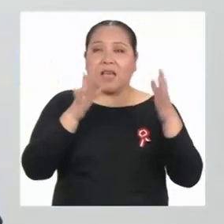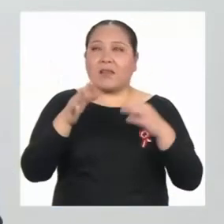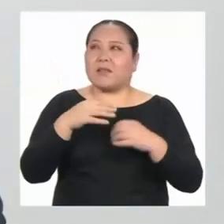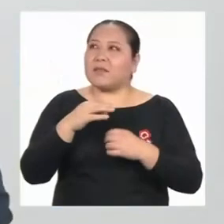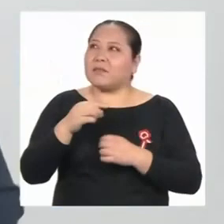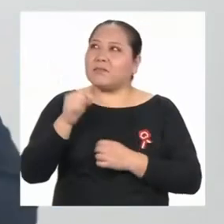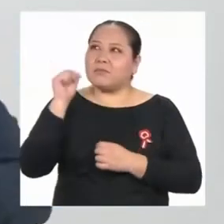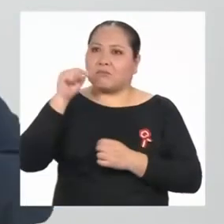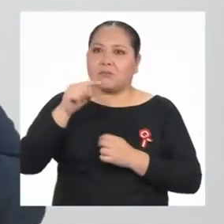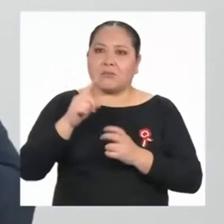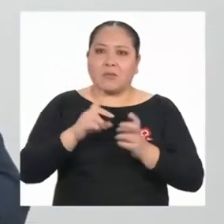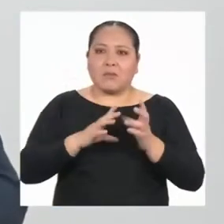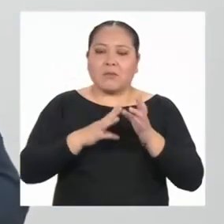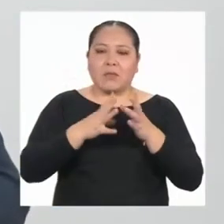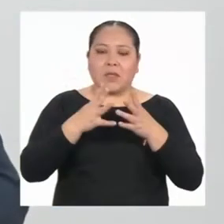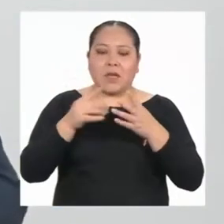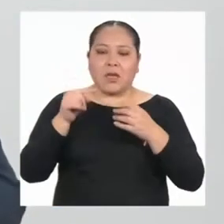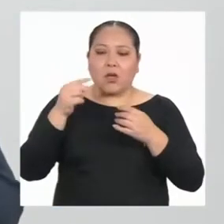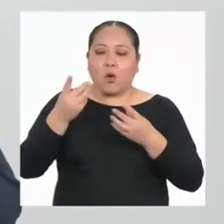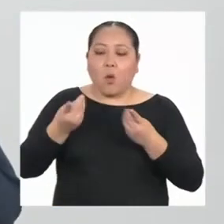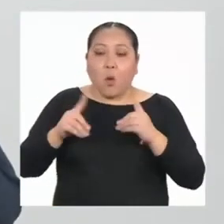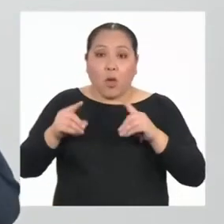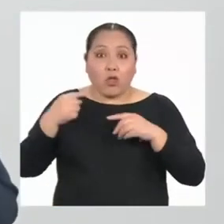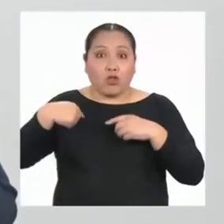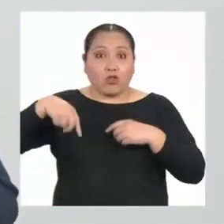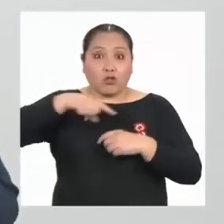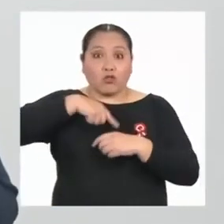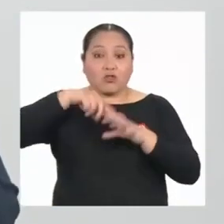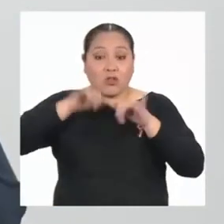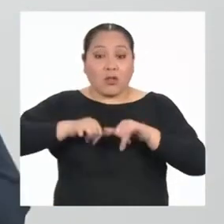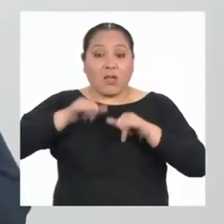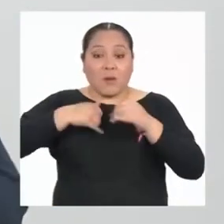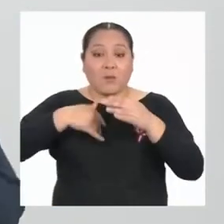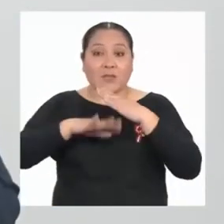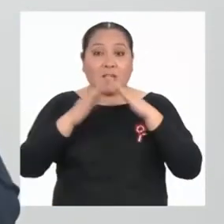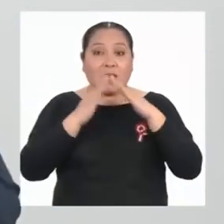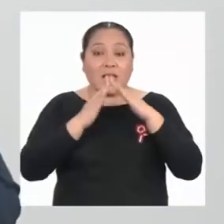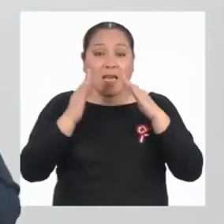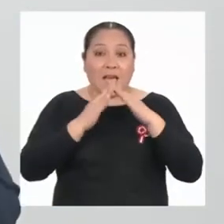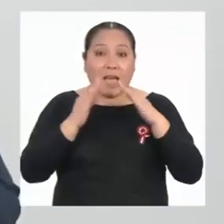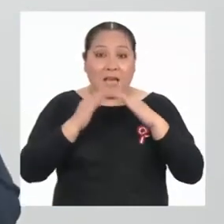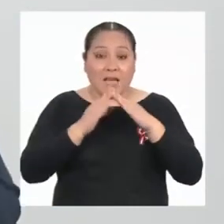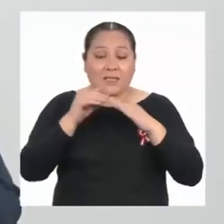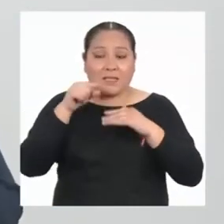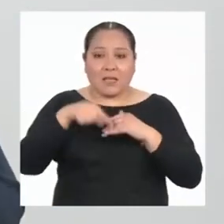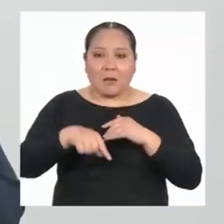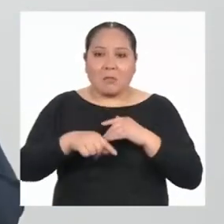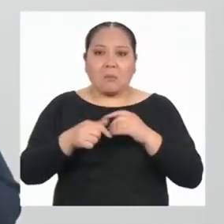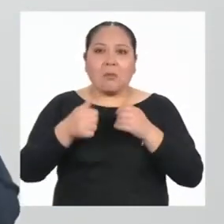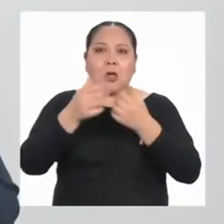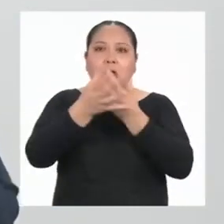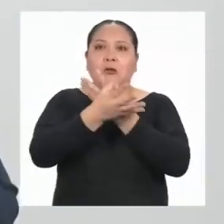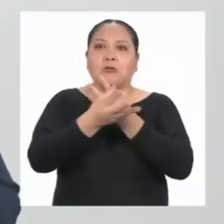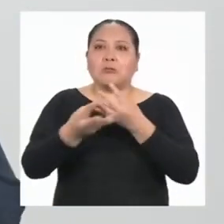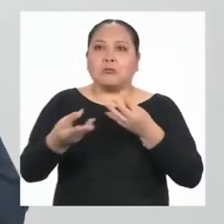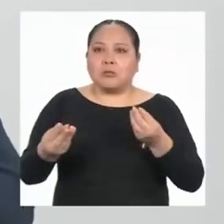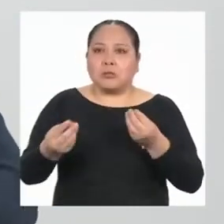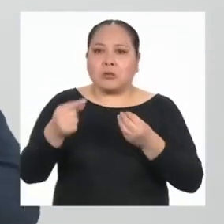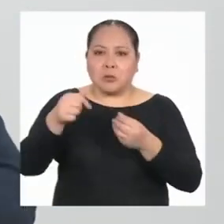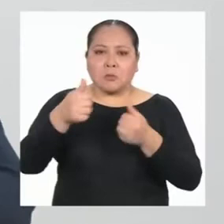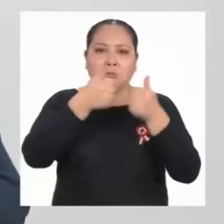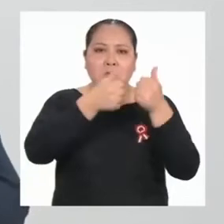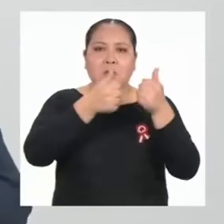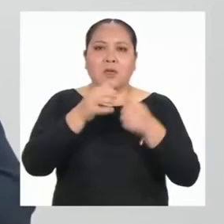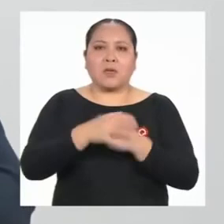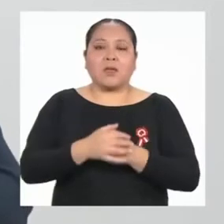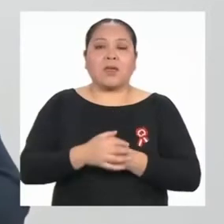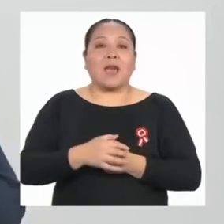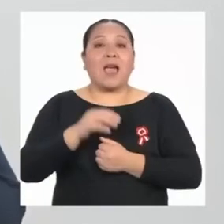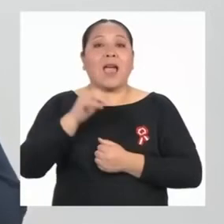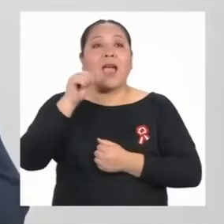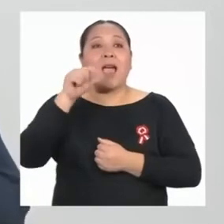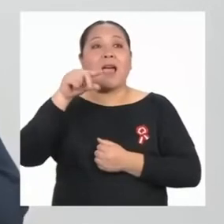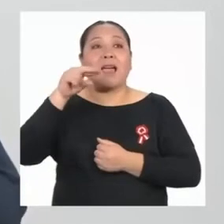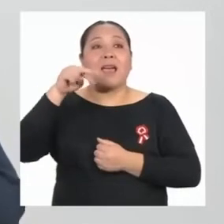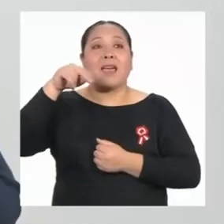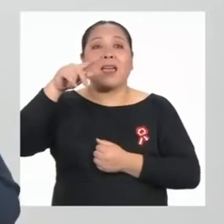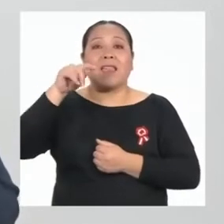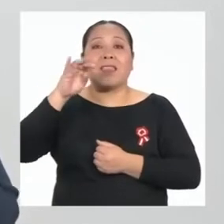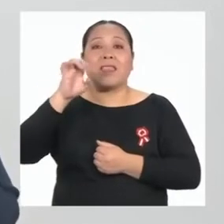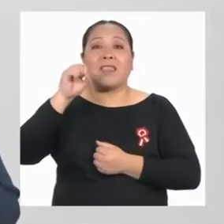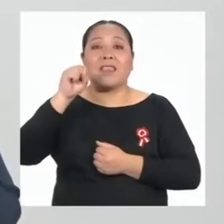naturaleza. Vamos con calma, Yanira. Primero, los agentes contaminantes que mencionas son los gases del